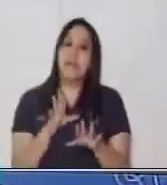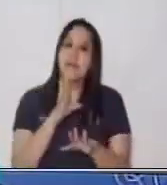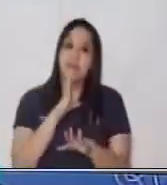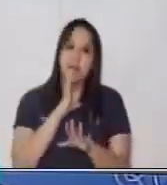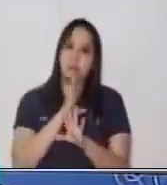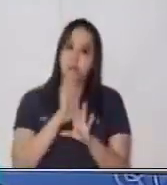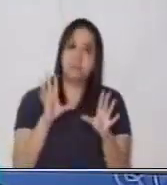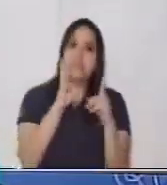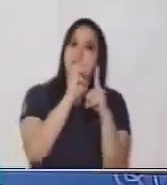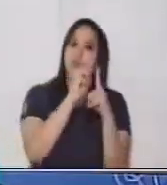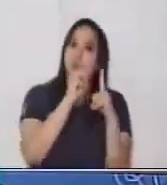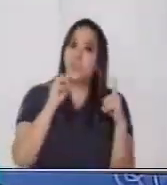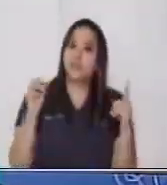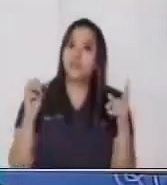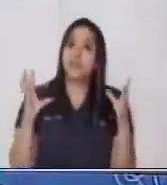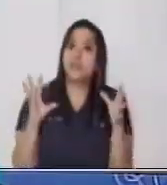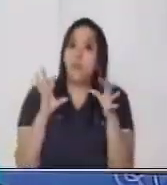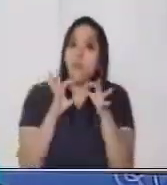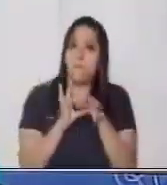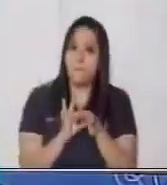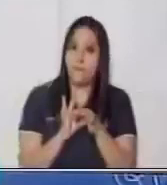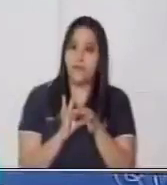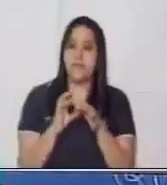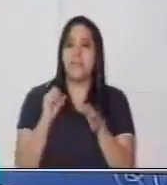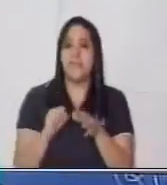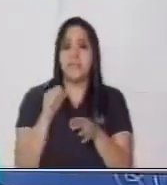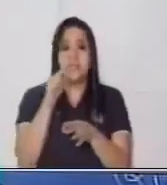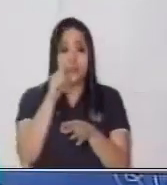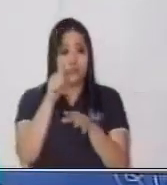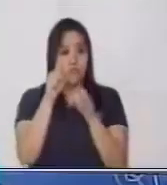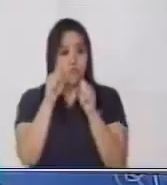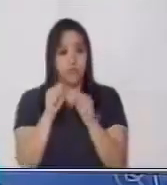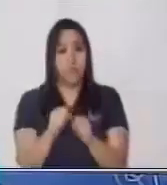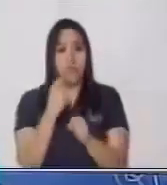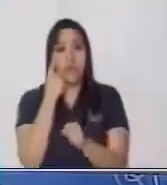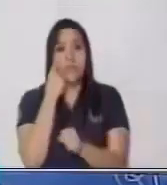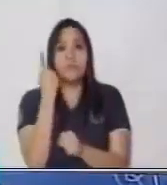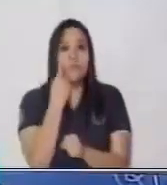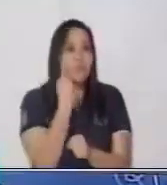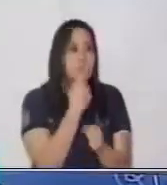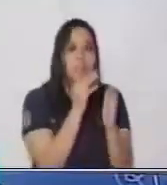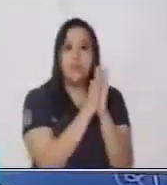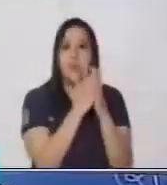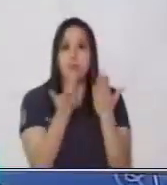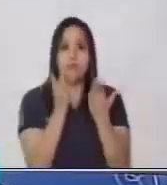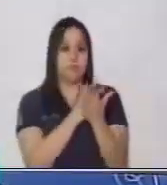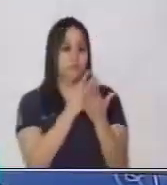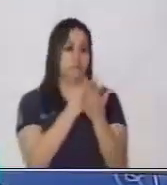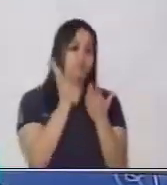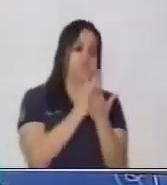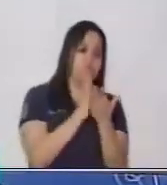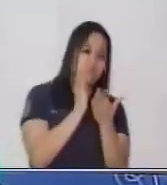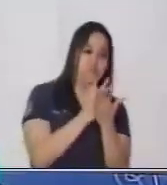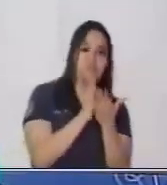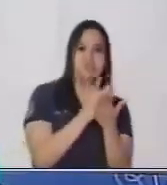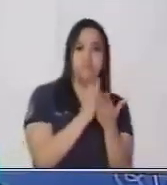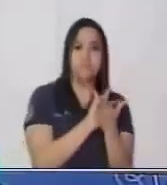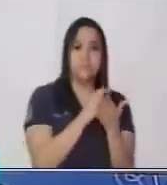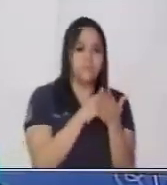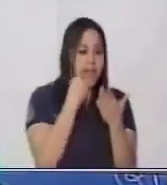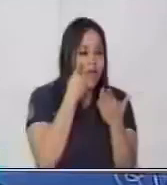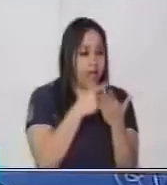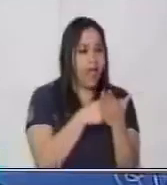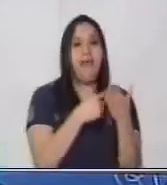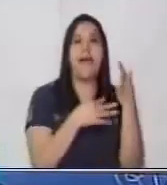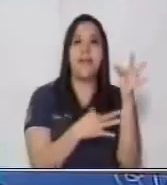las oraciones compuestas y si tú puedes buscar en tus apuntes qué son las oraciones compuestas, pues